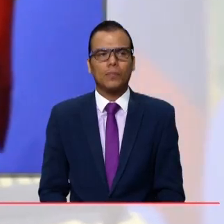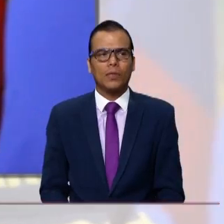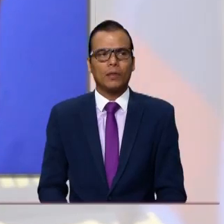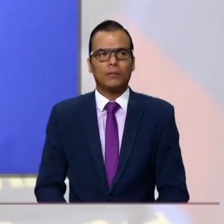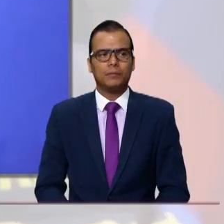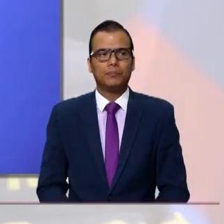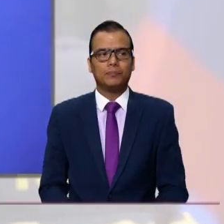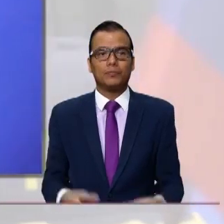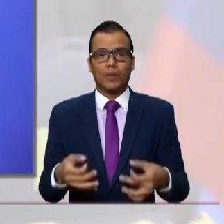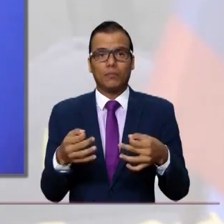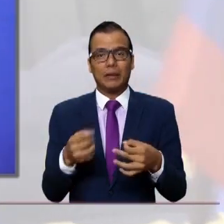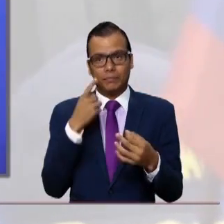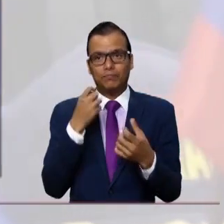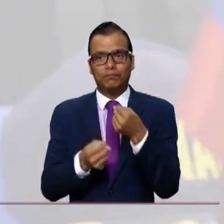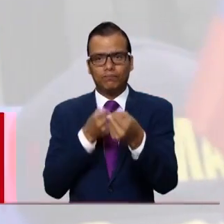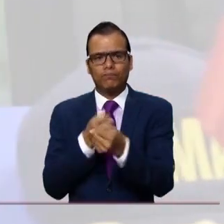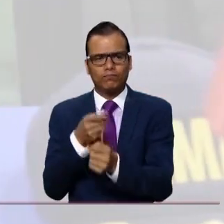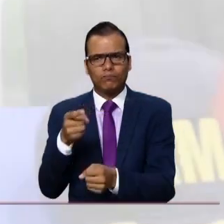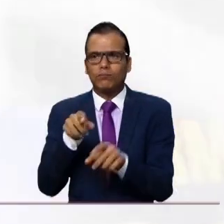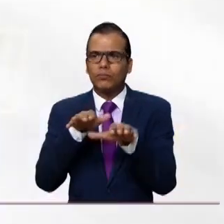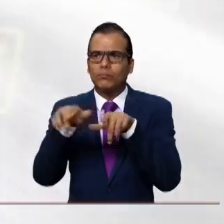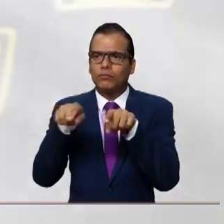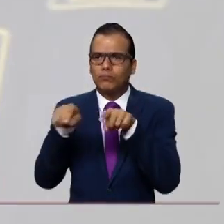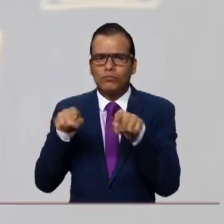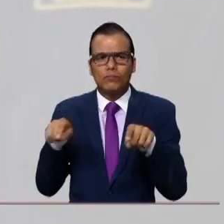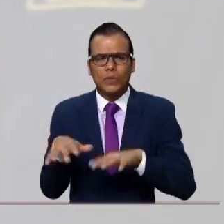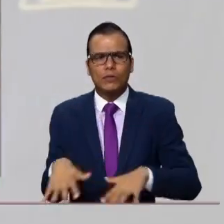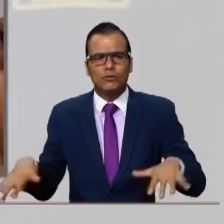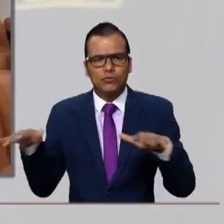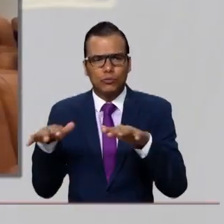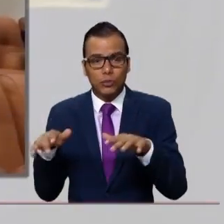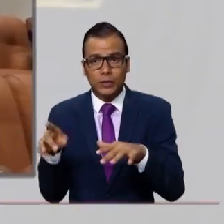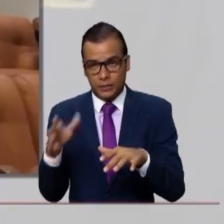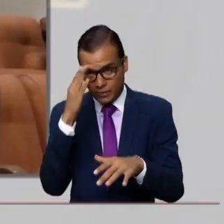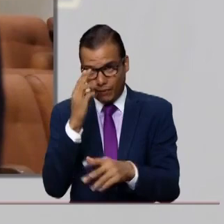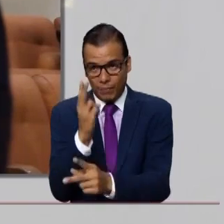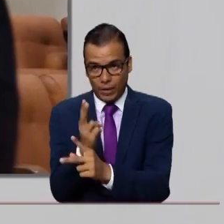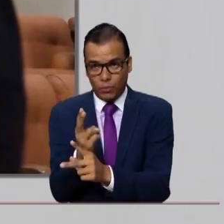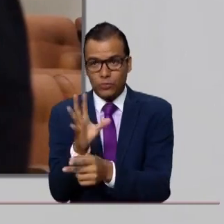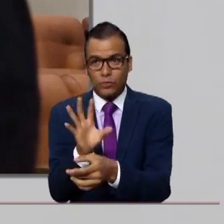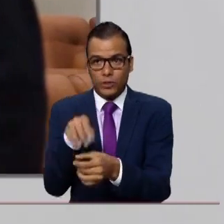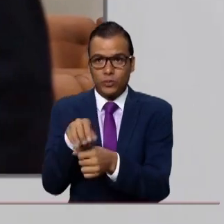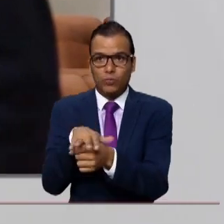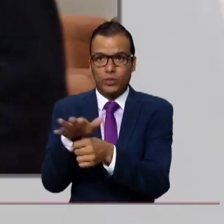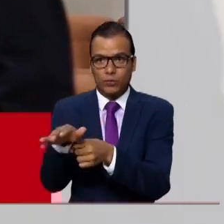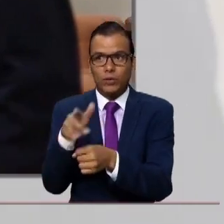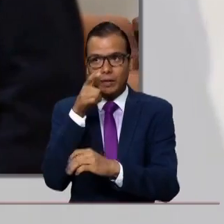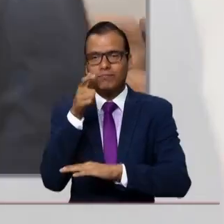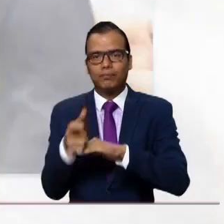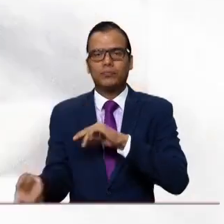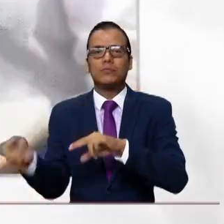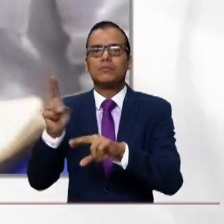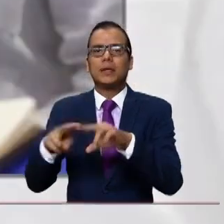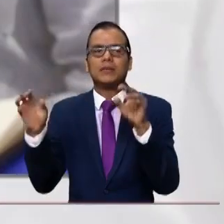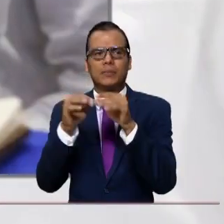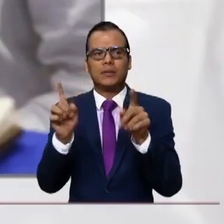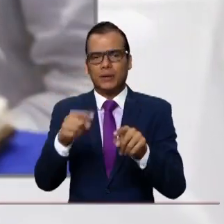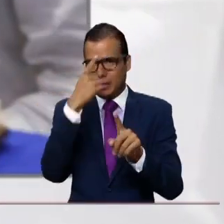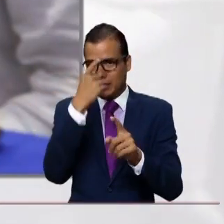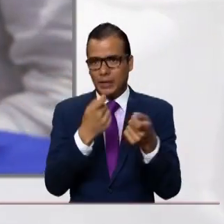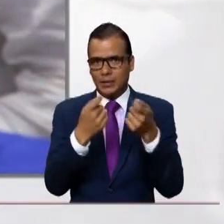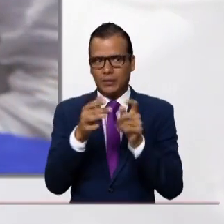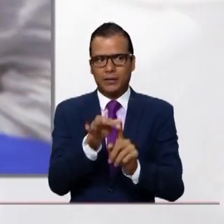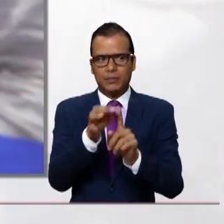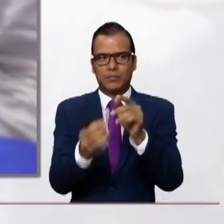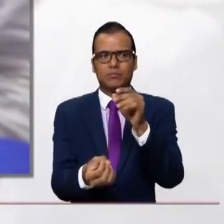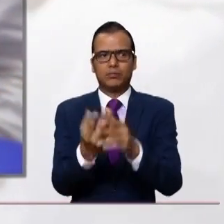Reforzar la presencia de la policía en las zonas críticas del puerto, intensificar los operativos y construir un comando policial estratégico hacen